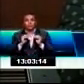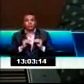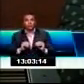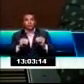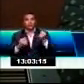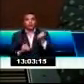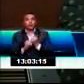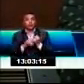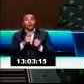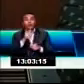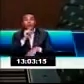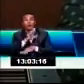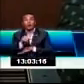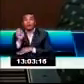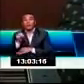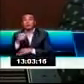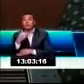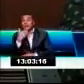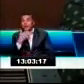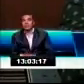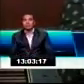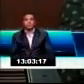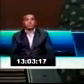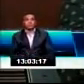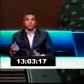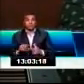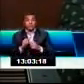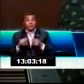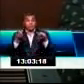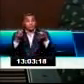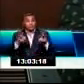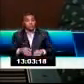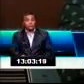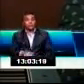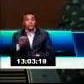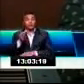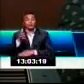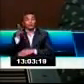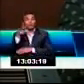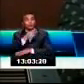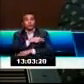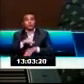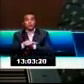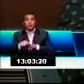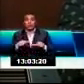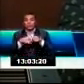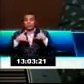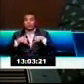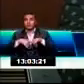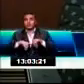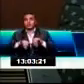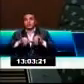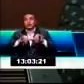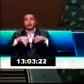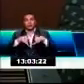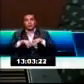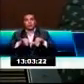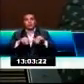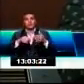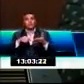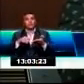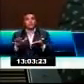apoyo a aquellos estudiantes que lo necesiten. Por lo tanto, también los docentes y administrativos continúan yendo y asistiendo